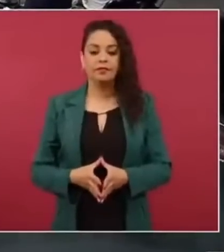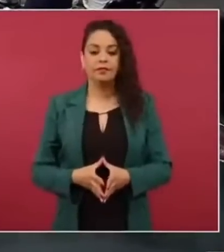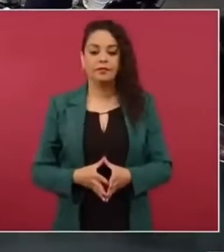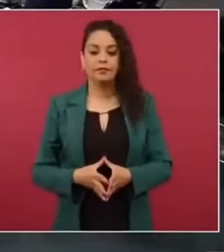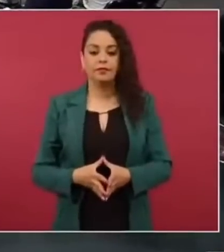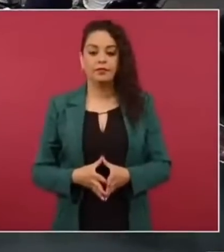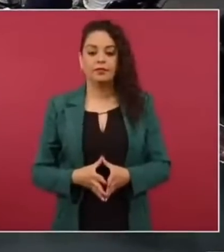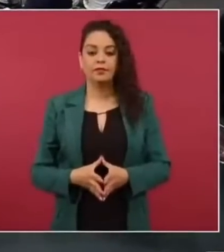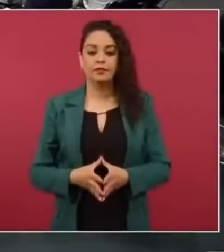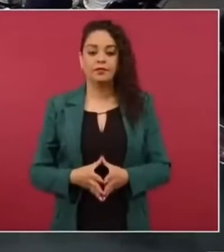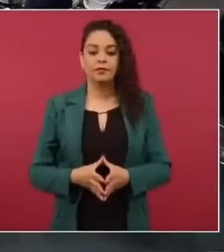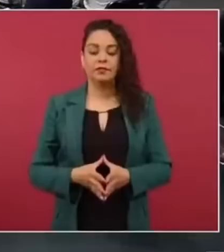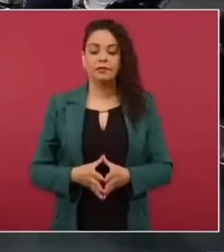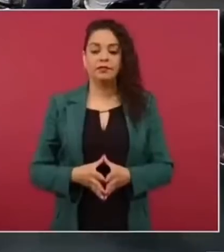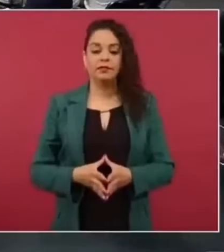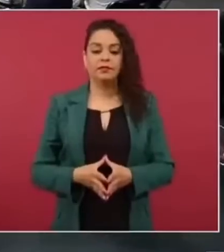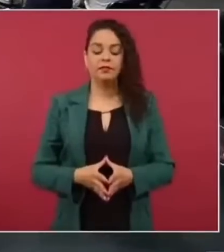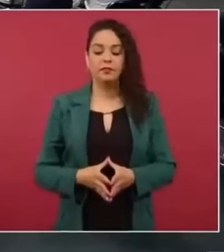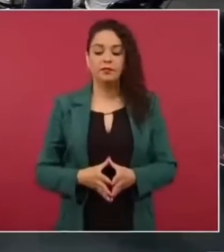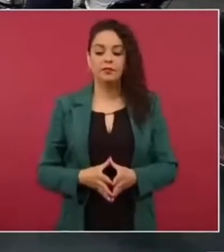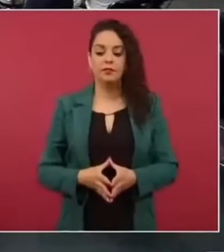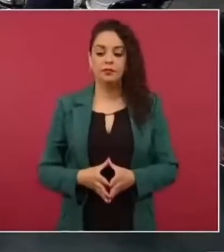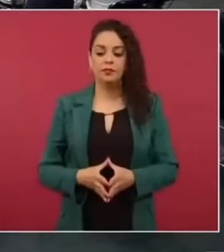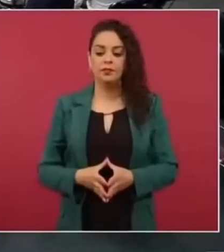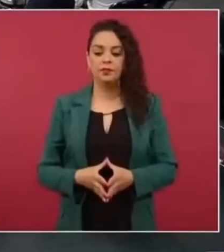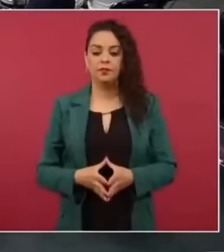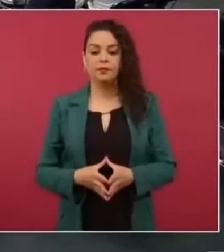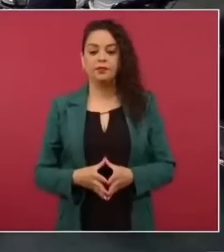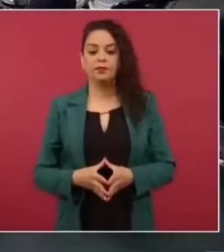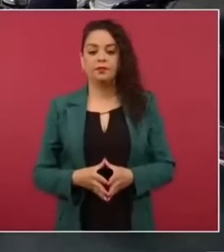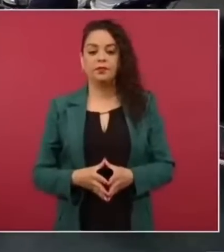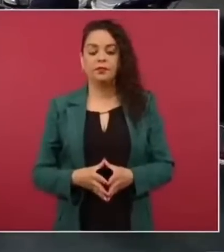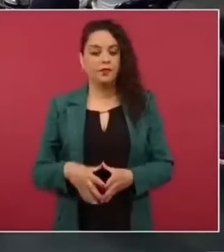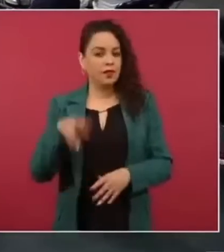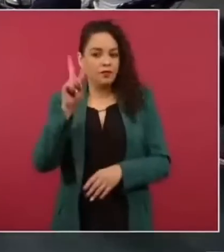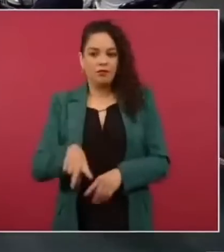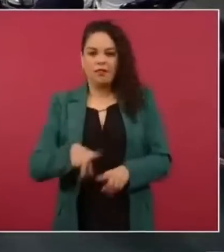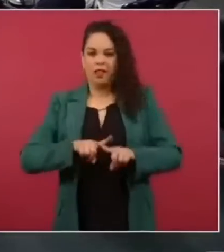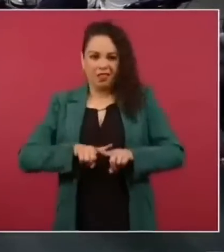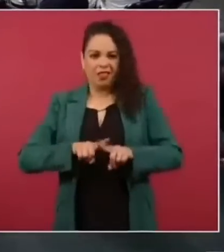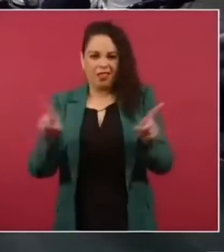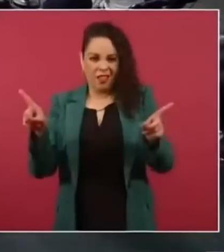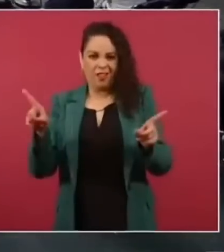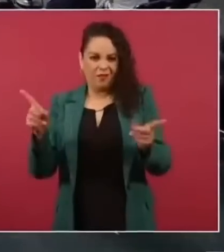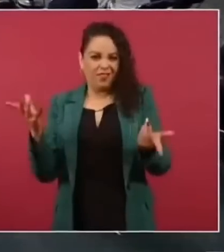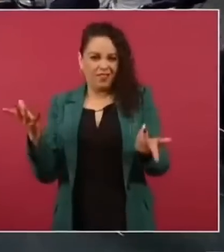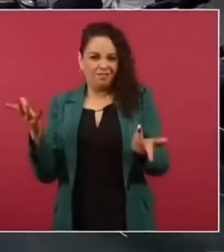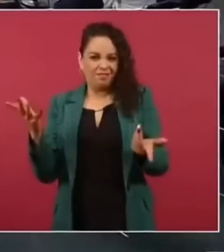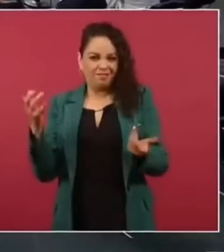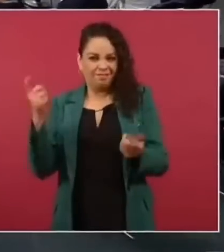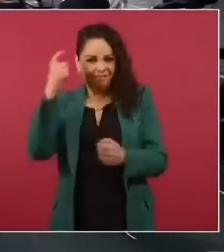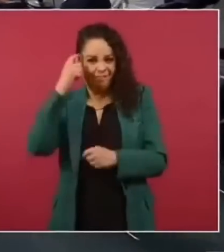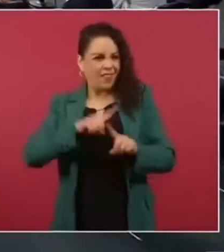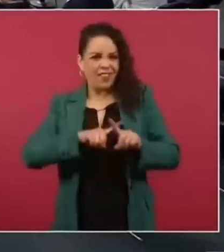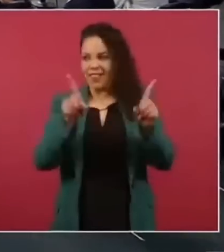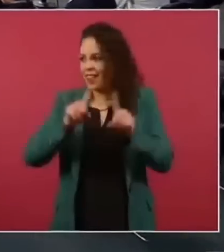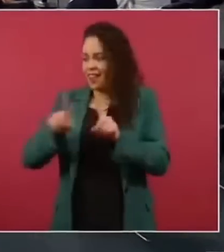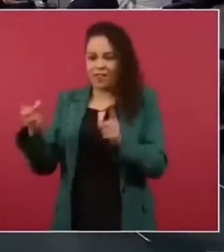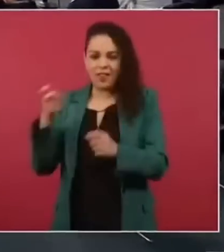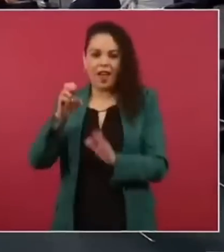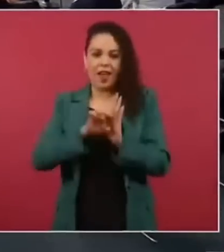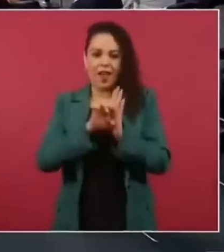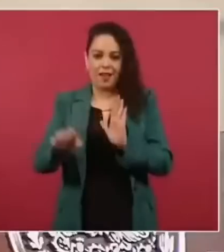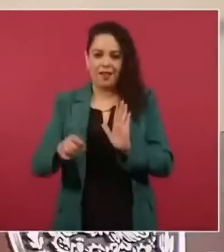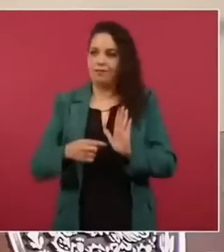un cuestionamiento de fondo, es cómo somos distintos. Pues. Además, qué bien